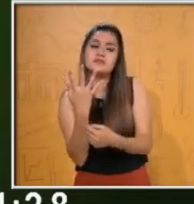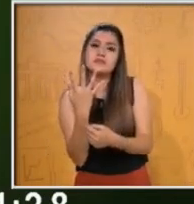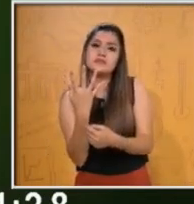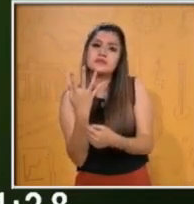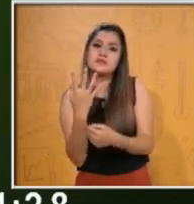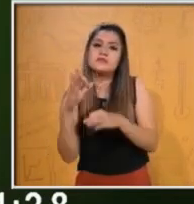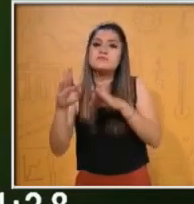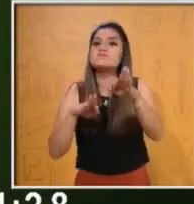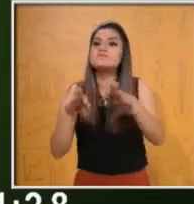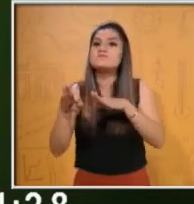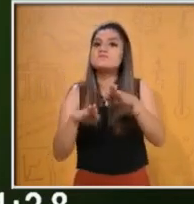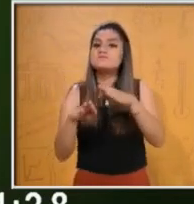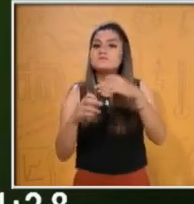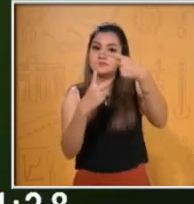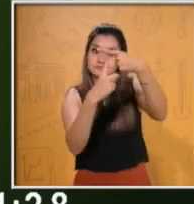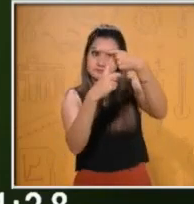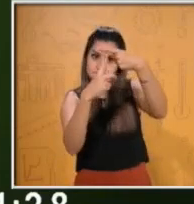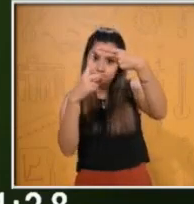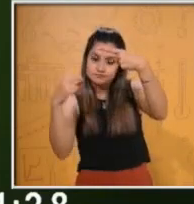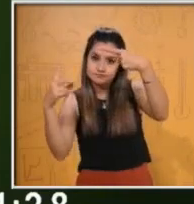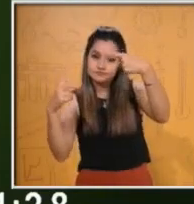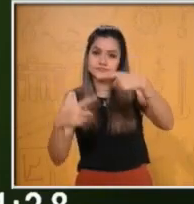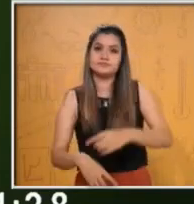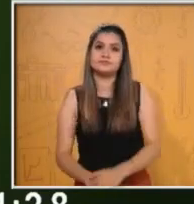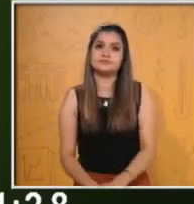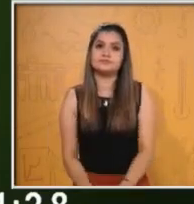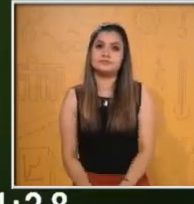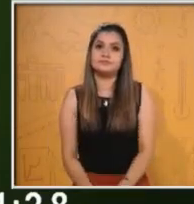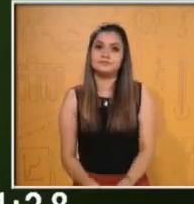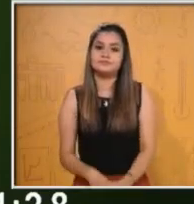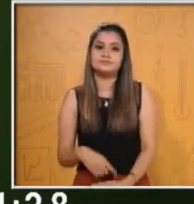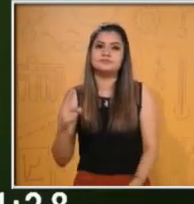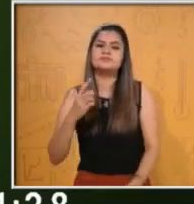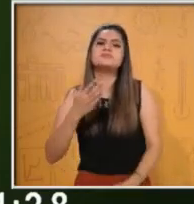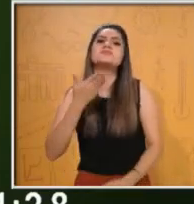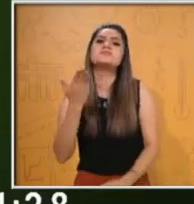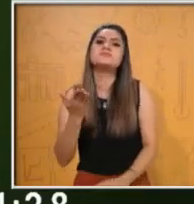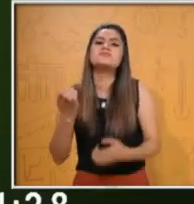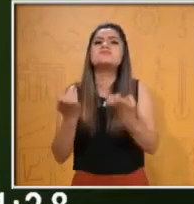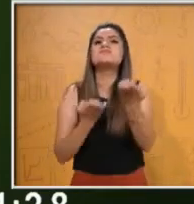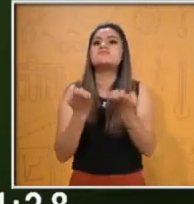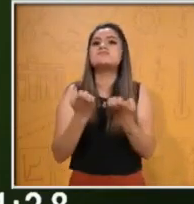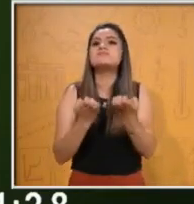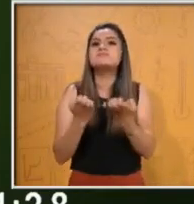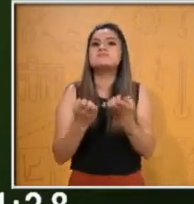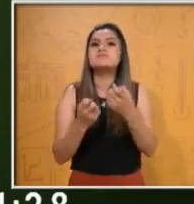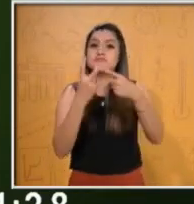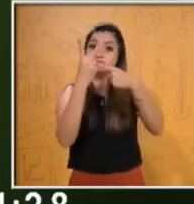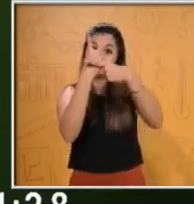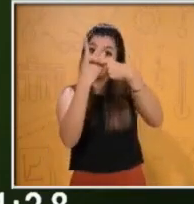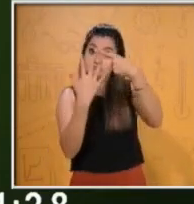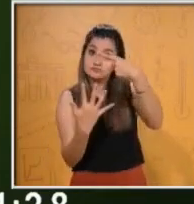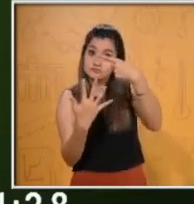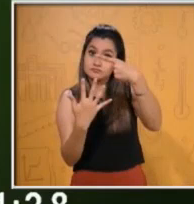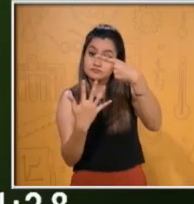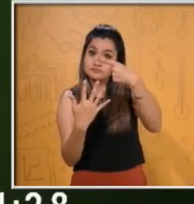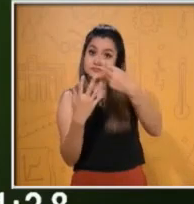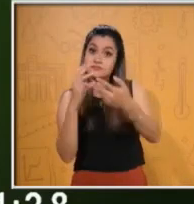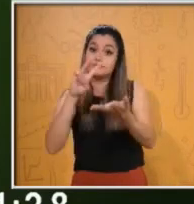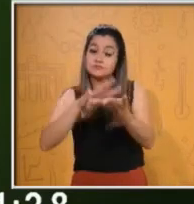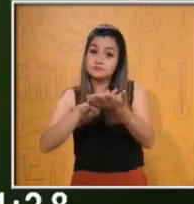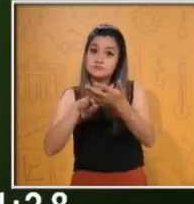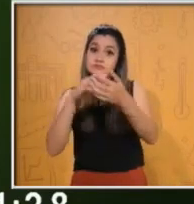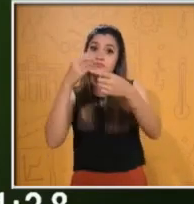a trabajar con el denominador. ¿Qué es lo que nos piden en el siguiente ejercicio, profe Ricardo? De 2 quintos vas a sacar la tercera parte, de